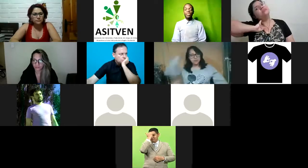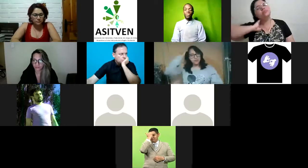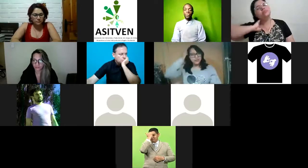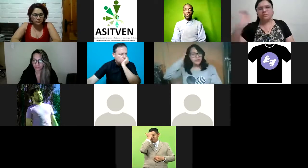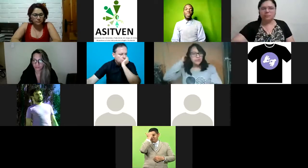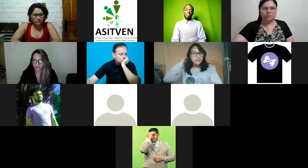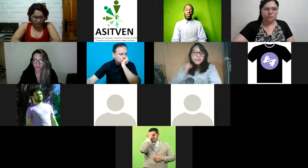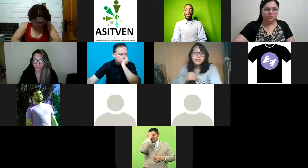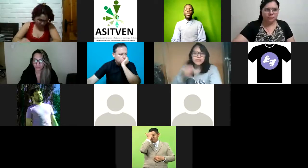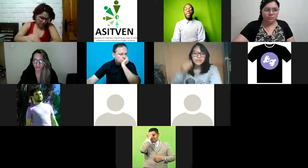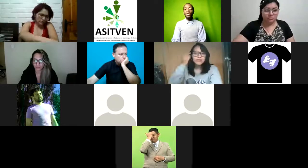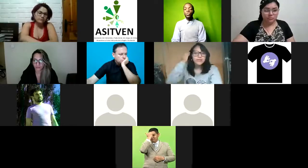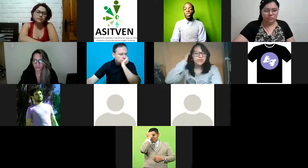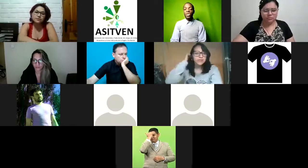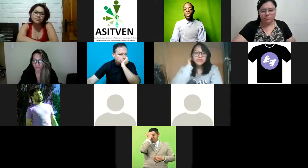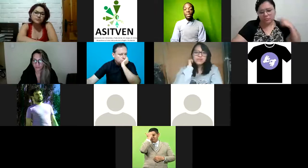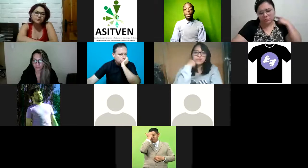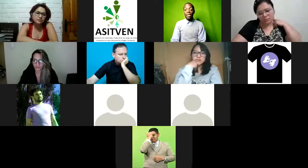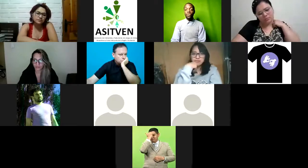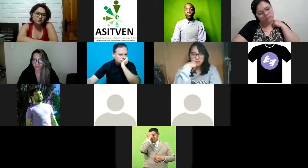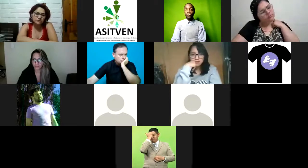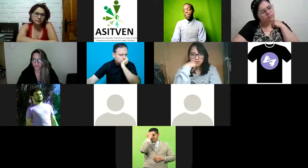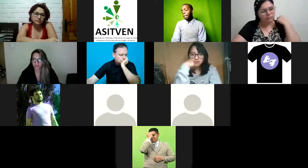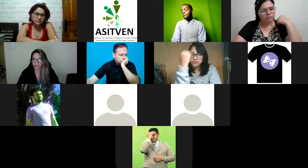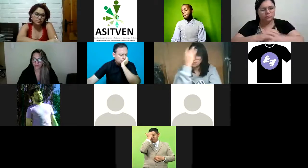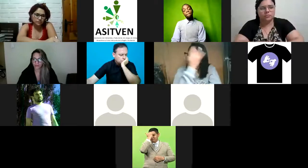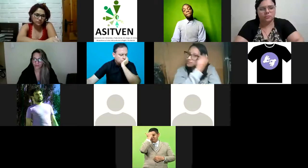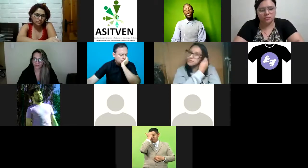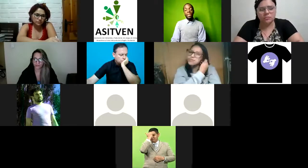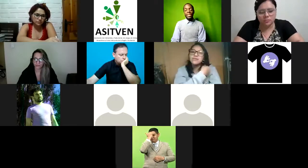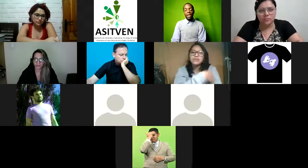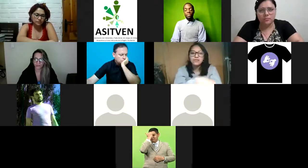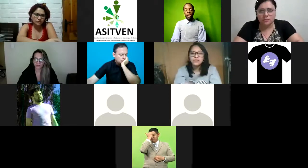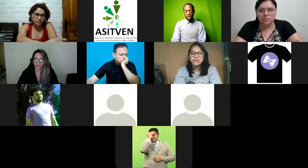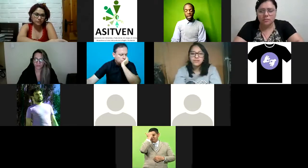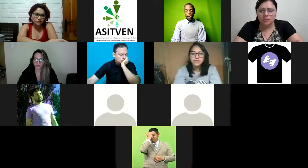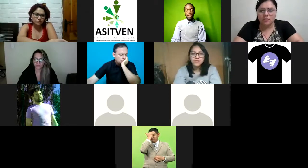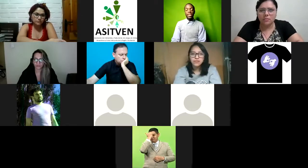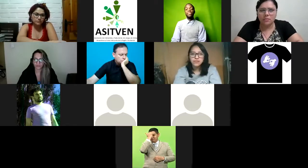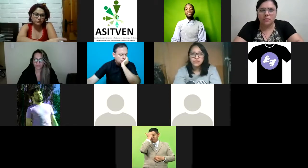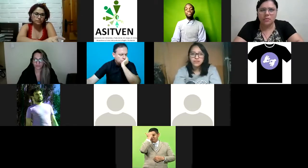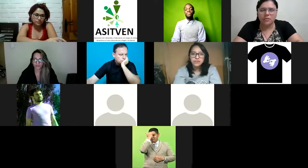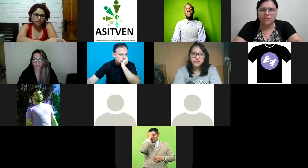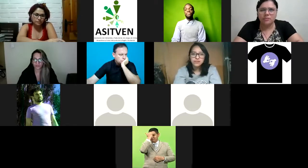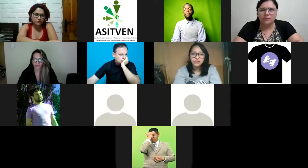visual, ¿no? Y por tanto también el uso de sus elementos. Bueno, espacial, mejor dicho, quise decir.